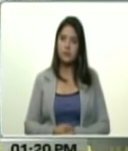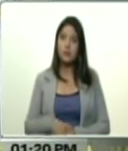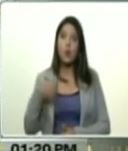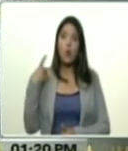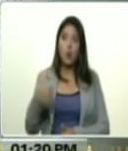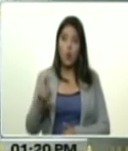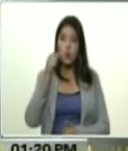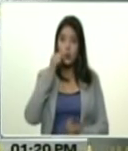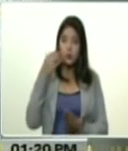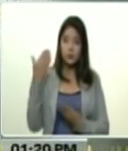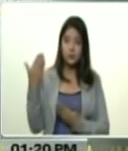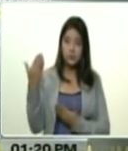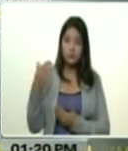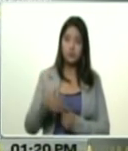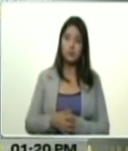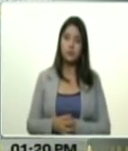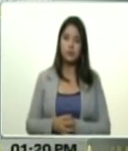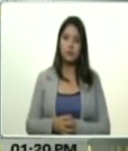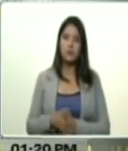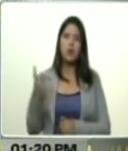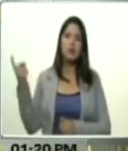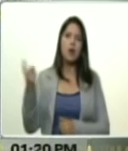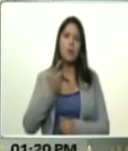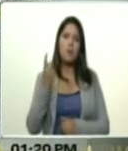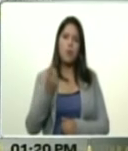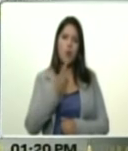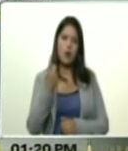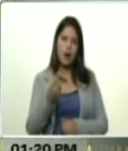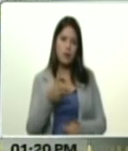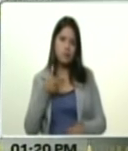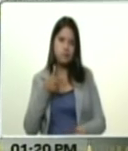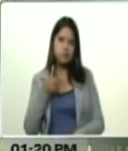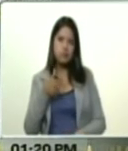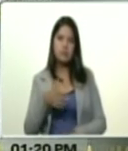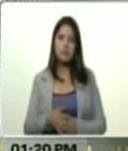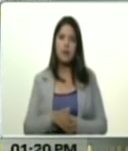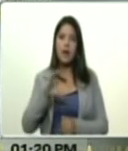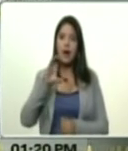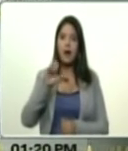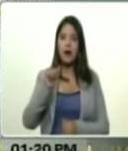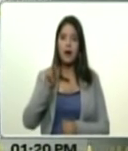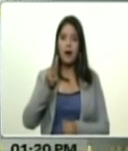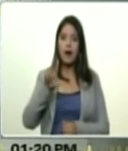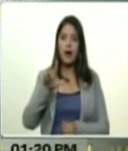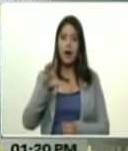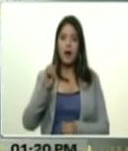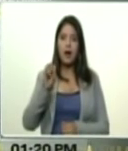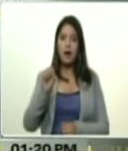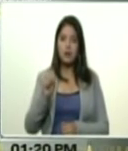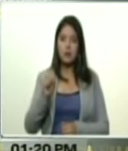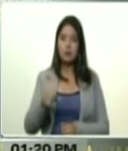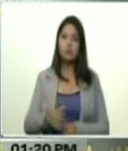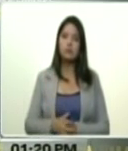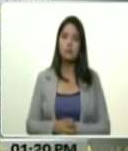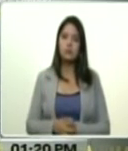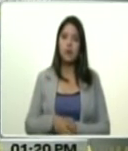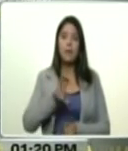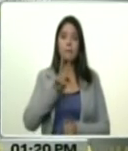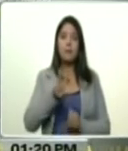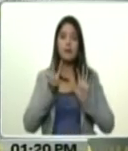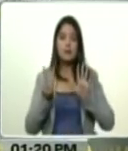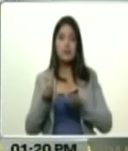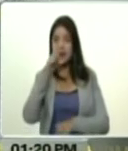Tenemos solicitado otro sicario, gatillero, Carlos Eduardo Lares Belisario, apodado El Cabezón, 27 años de